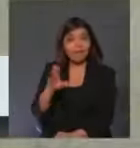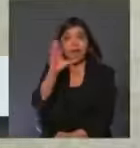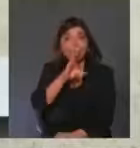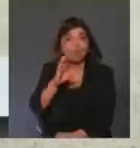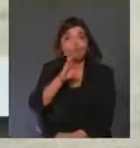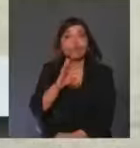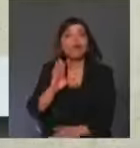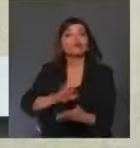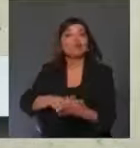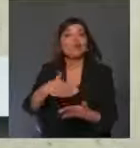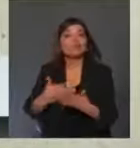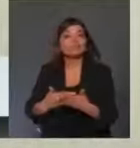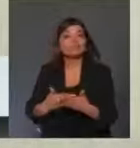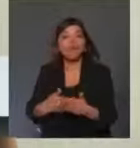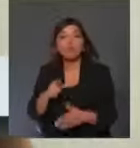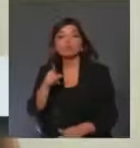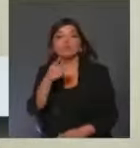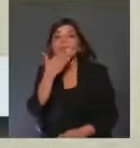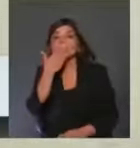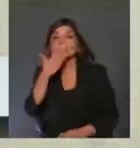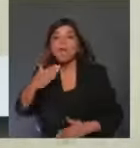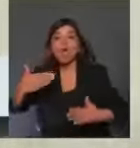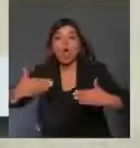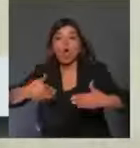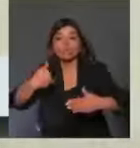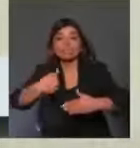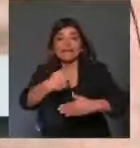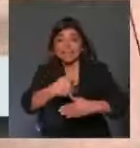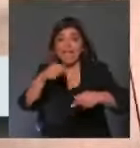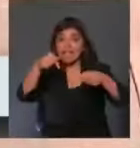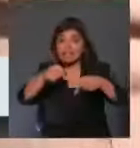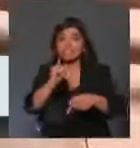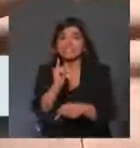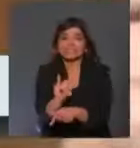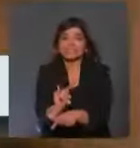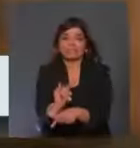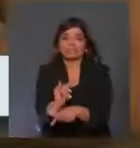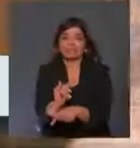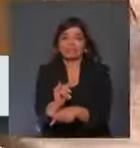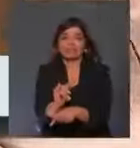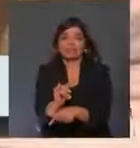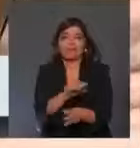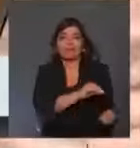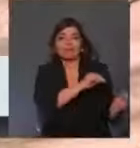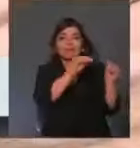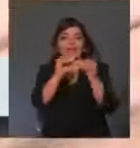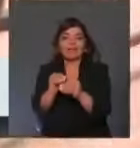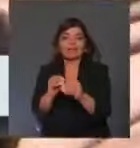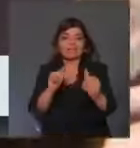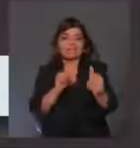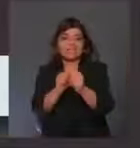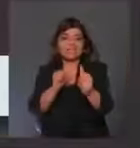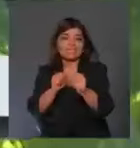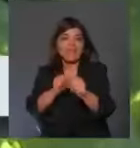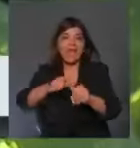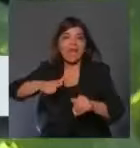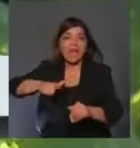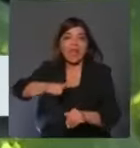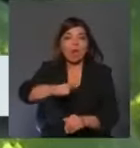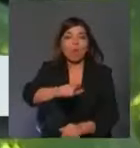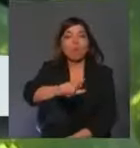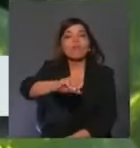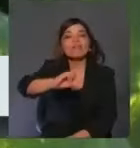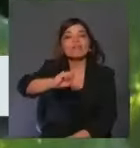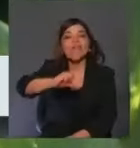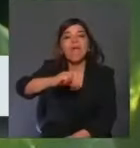Oiga usted tiene las mejores sandías de paine no Sí aquí son las mejores sandías de paine las trae directo de las cercanías de la laguna de aculeo usó las